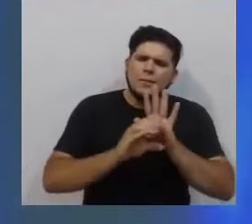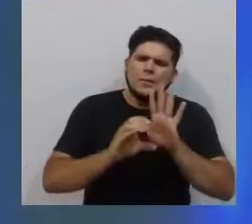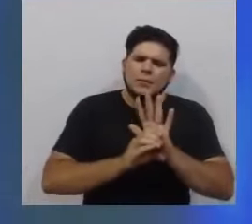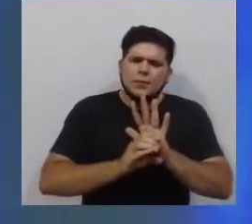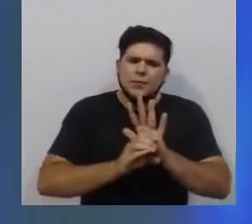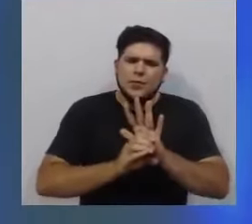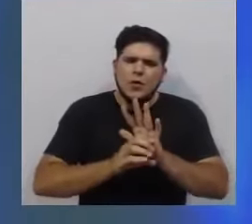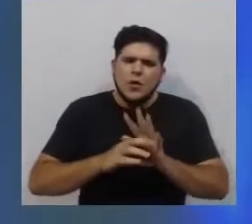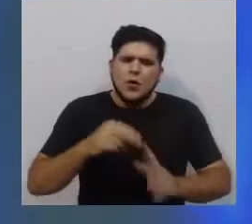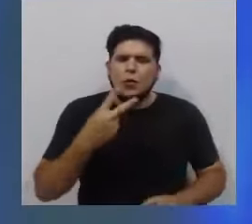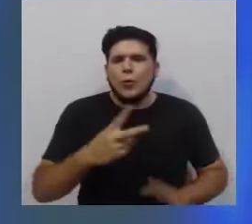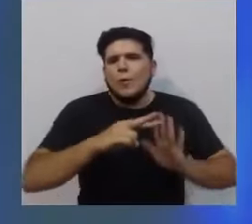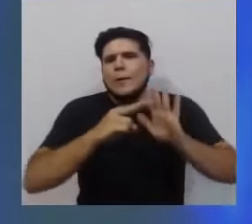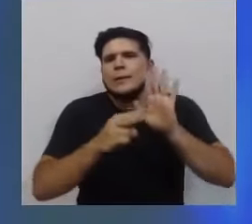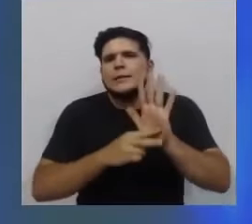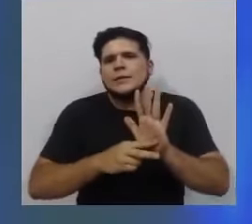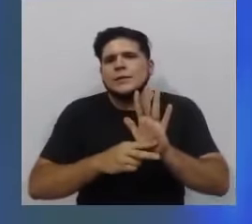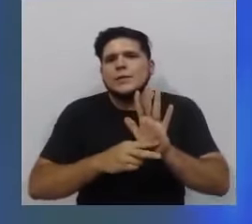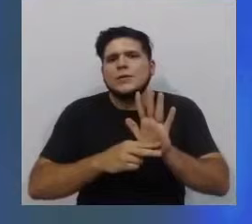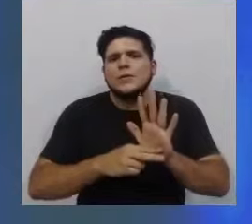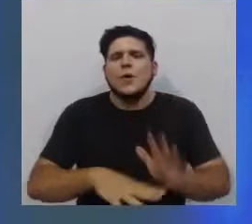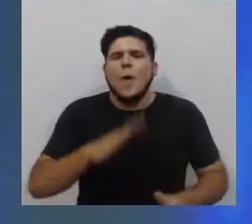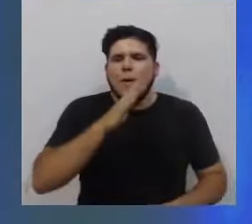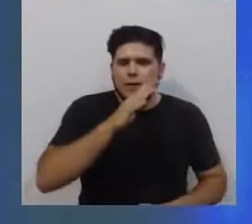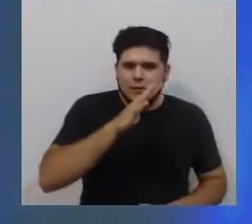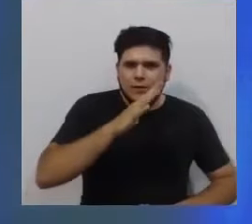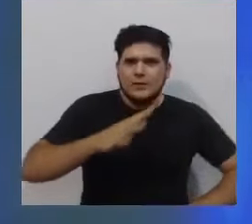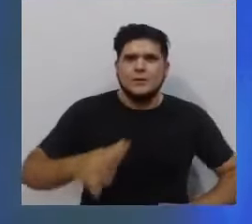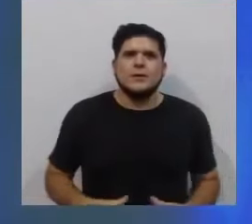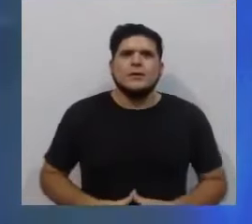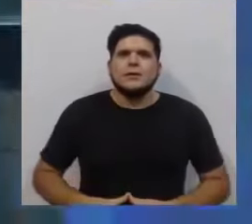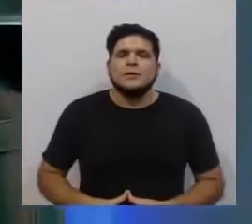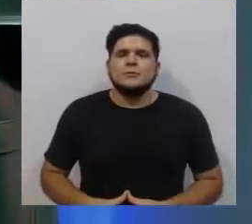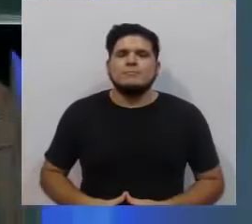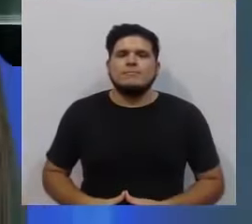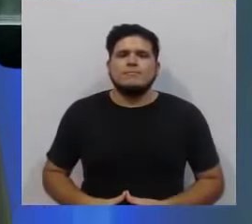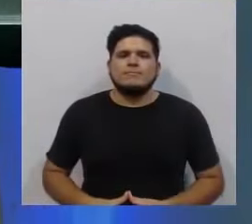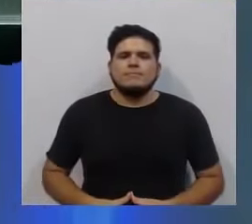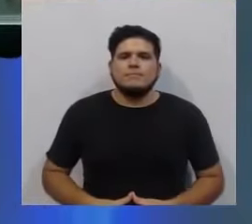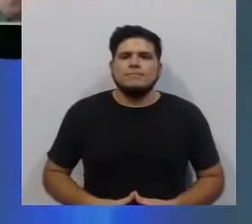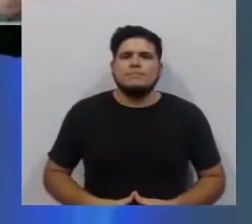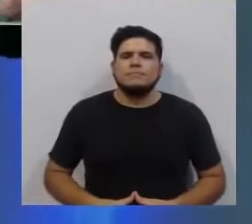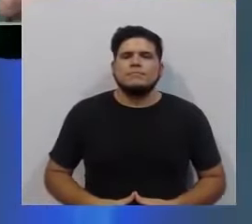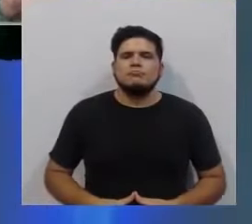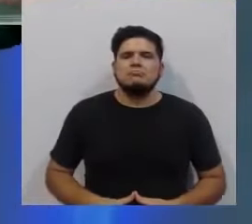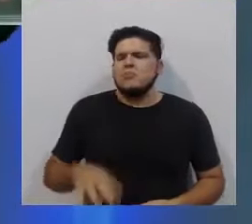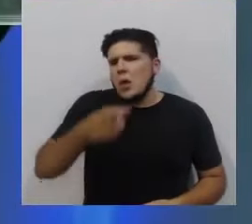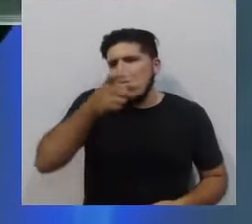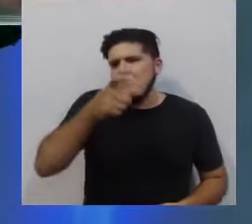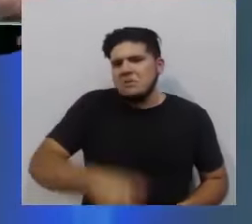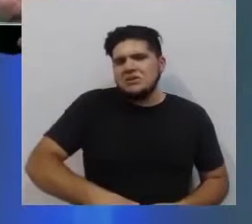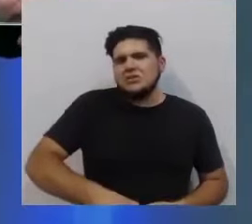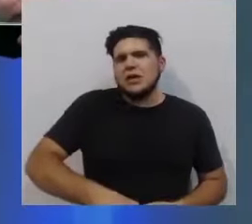pero el hombre natural no percibe habla del no creyente del que no